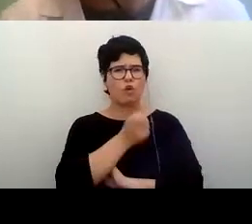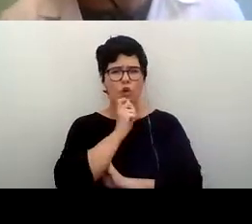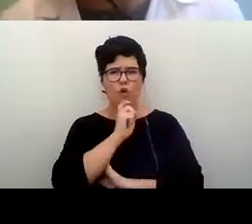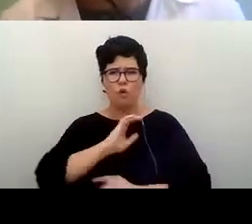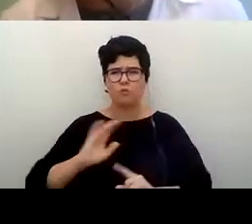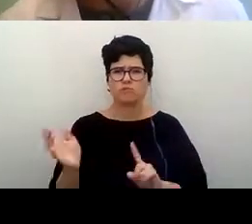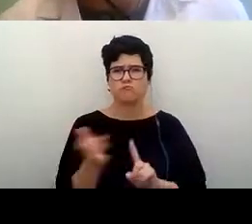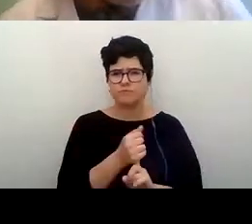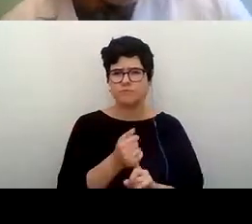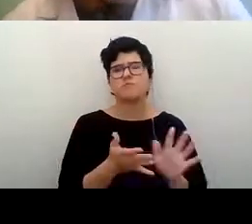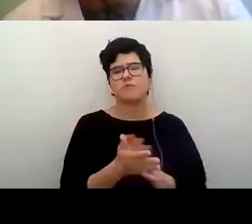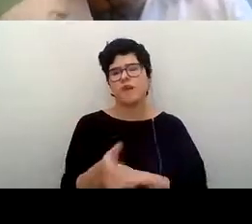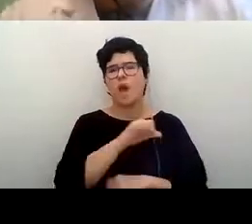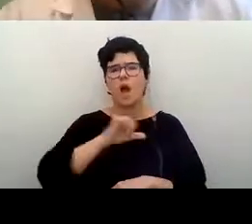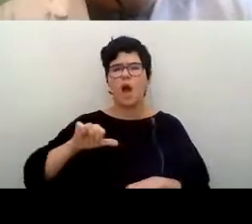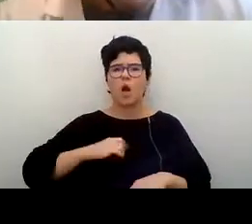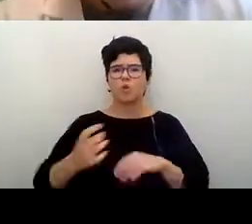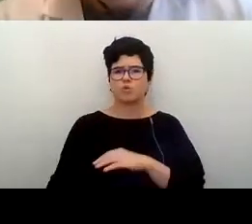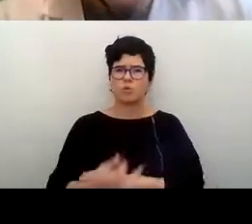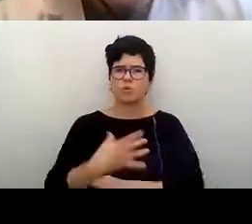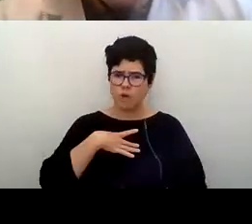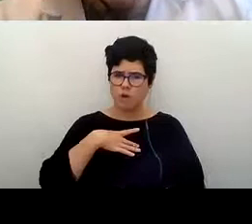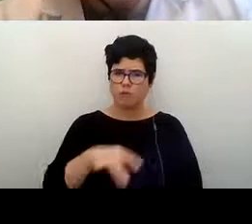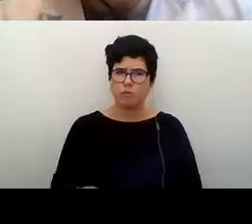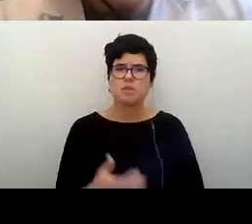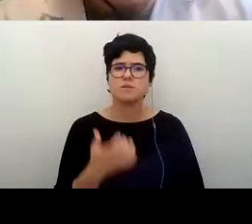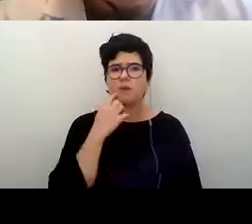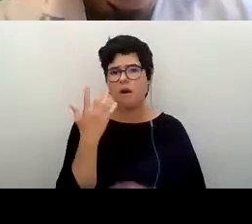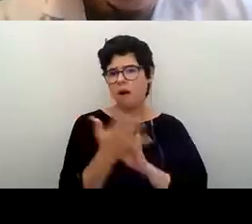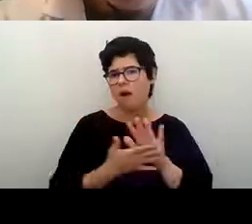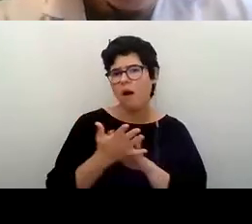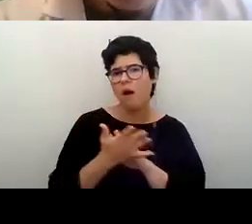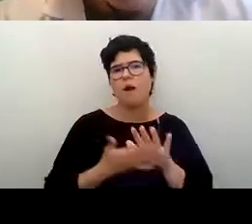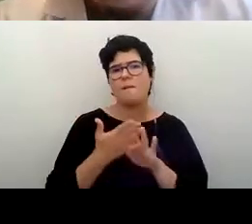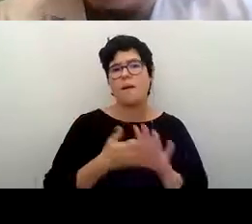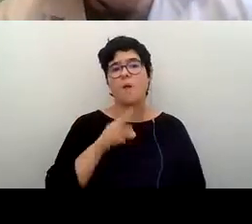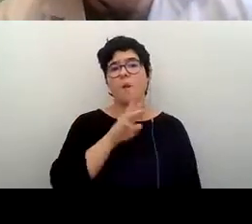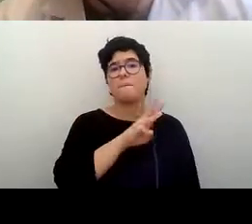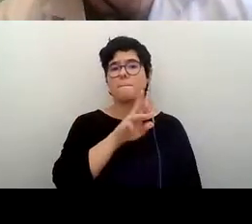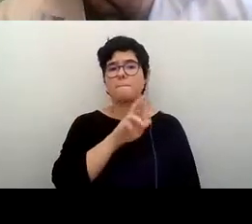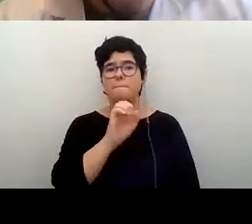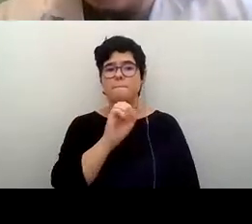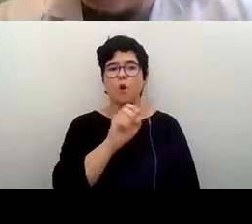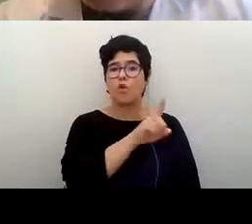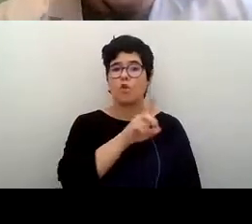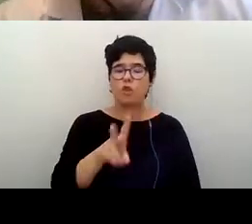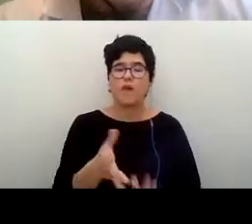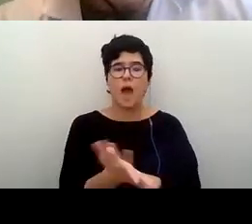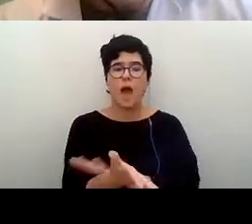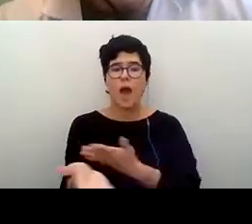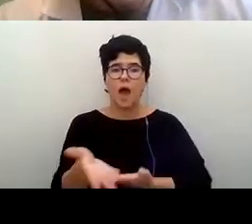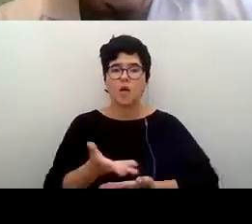autoenvío. Sabéis que hemos comentado, por ejemplo, que el Pro12 nos facilitaría una correcta microbiota, por lo